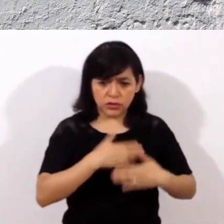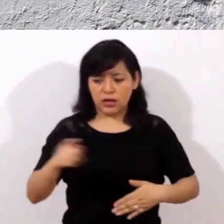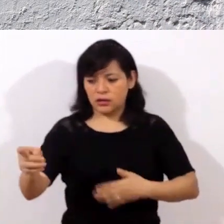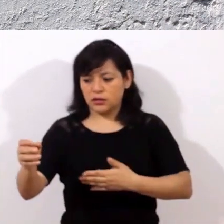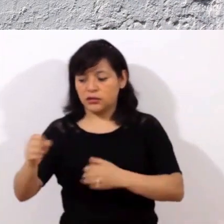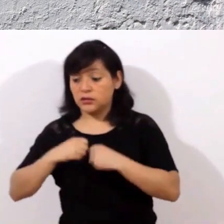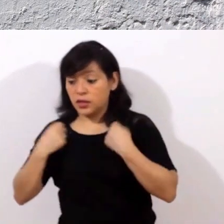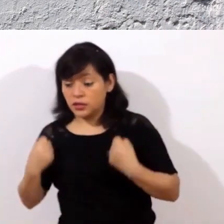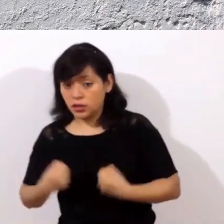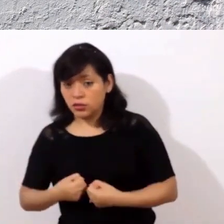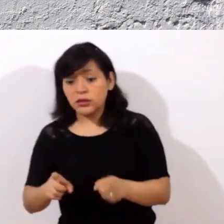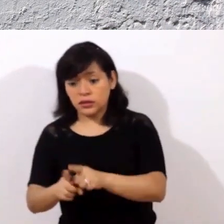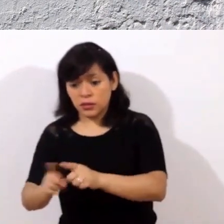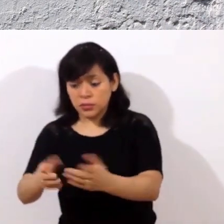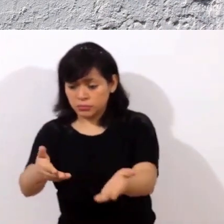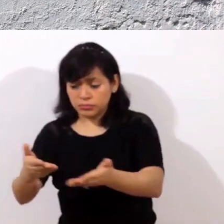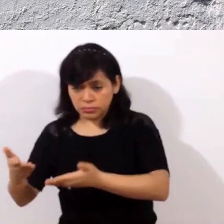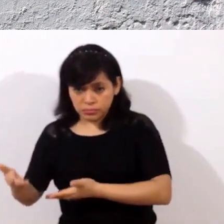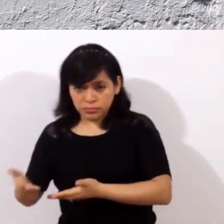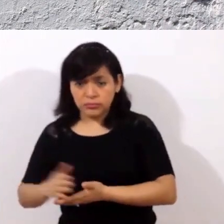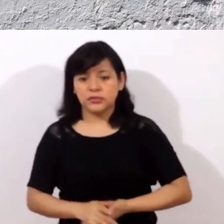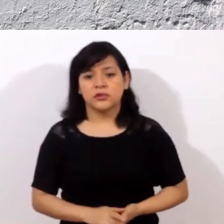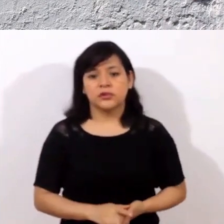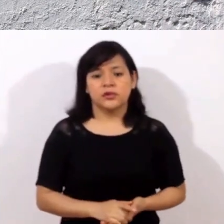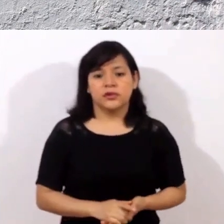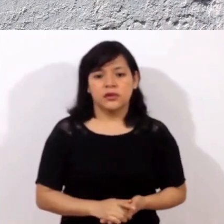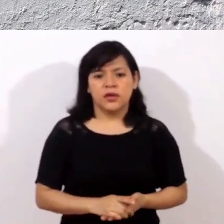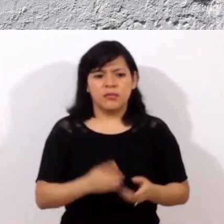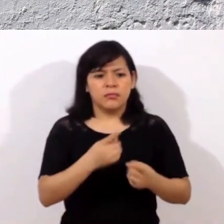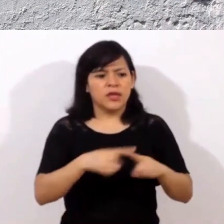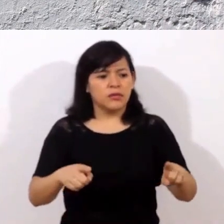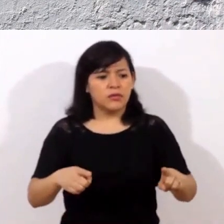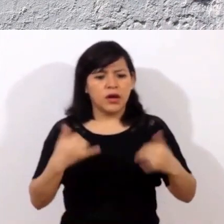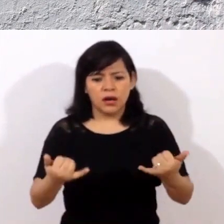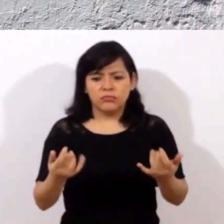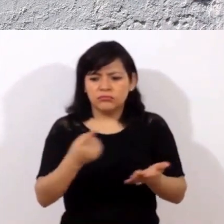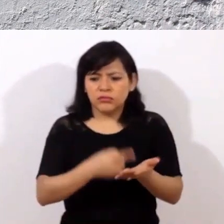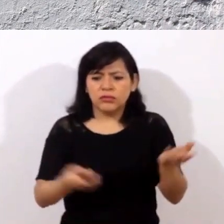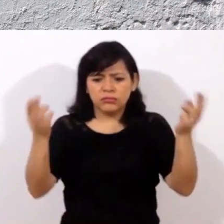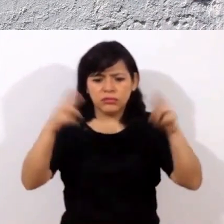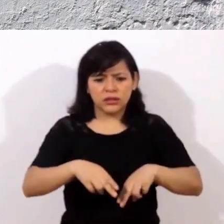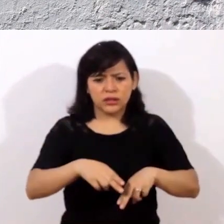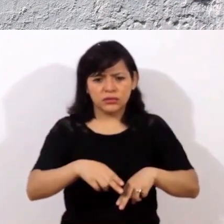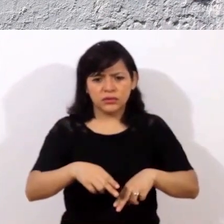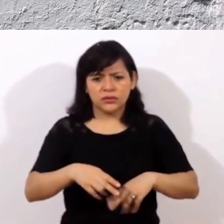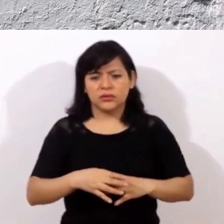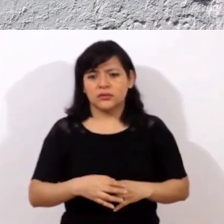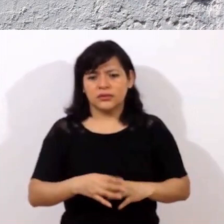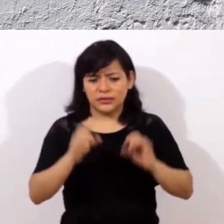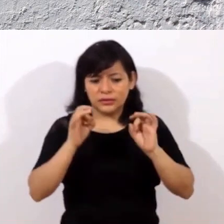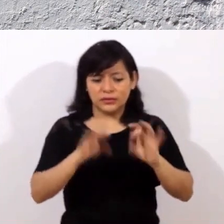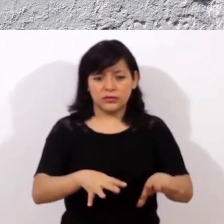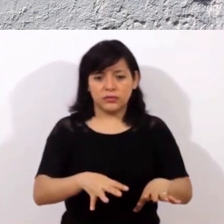líneas generales, un sacrificio más o menos sucedía así. Pero ¿qué vemos aquí? Que